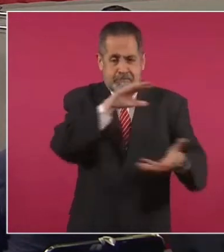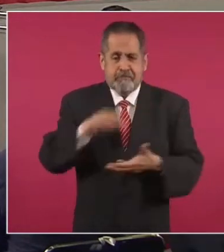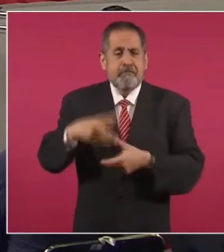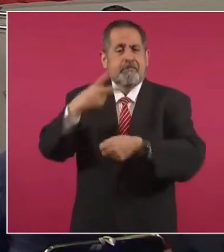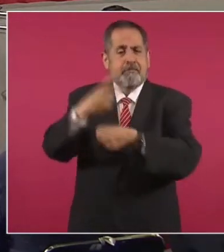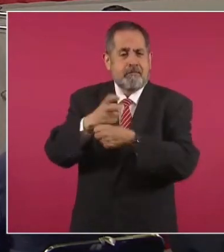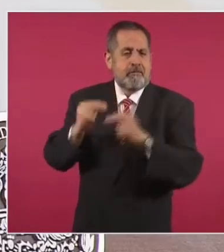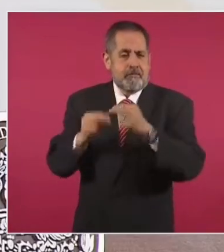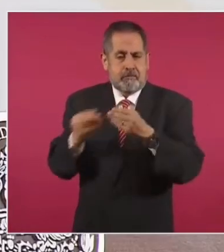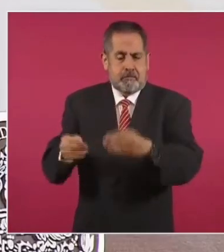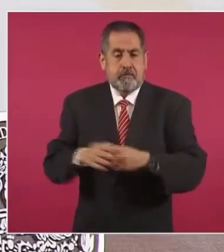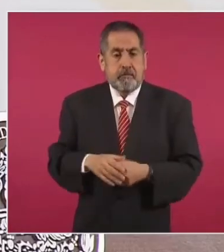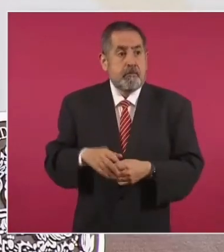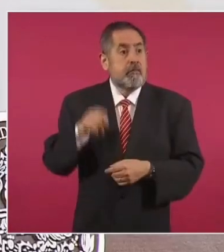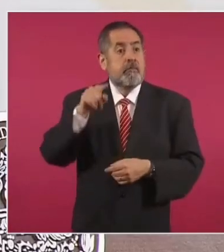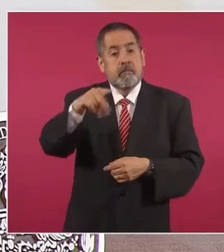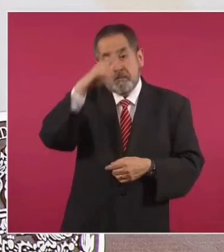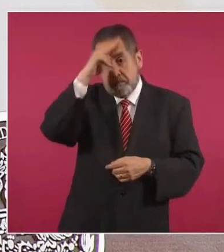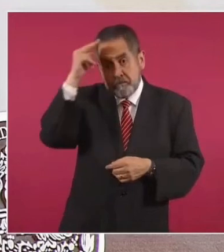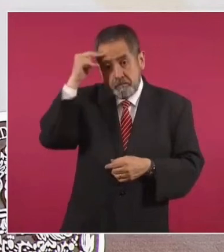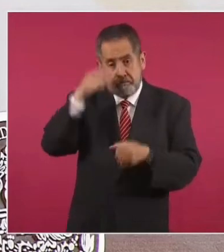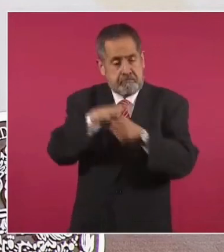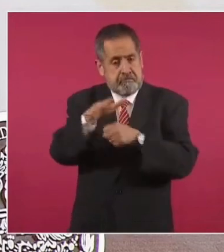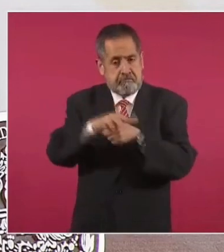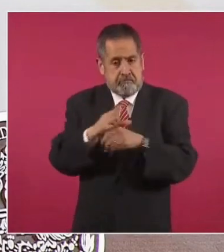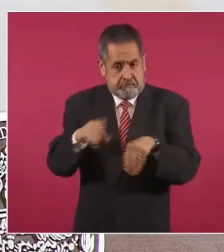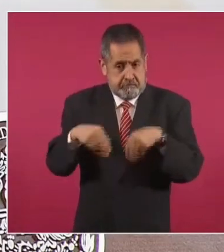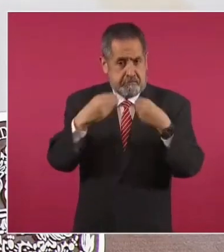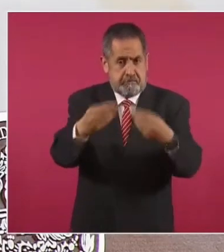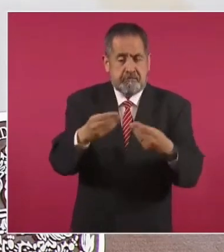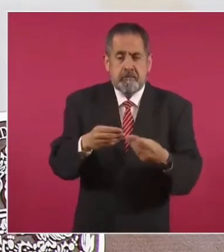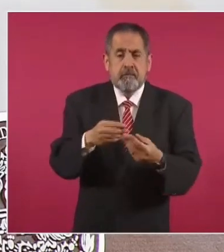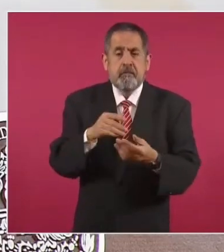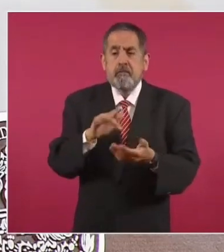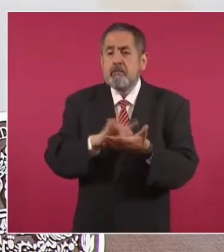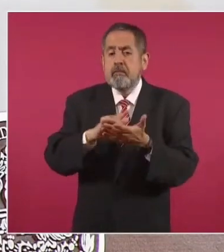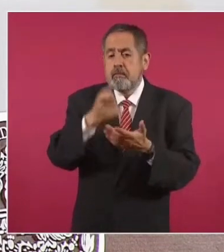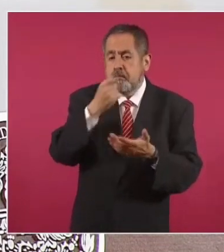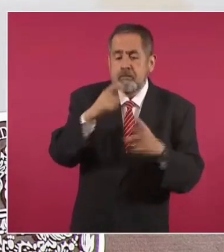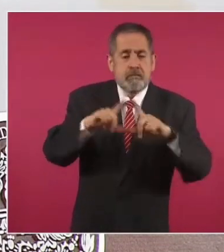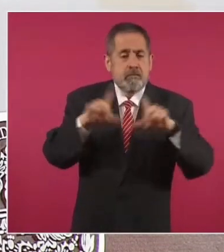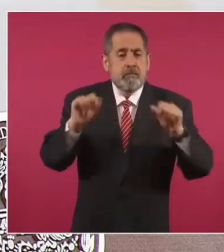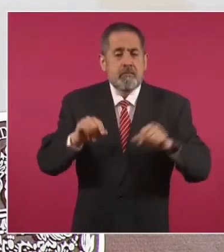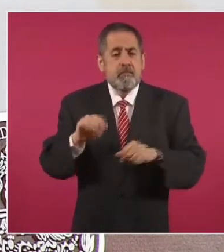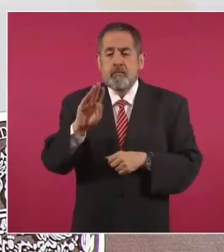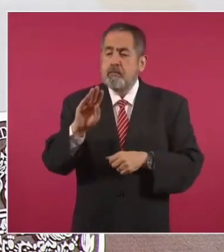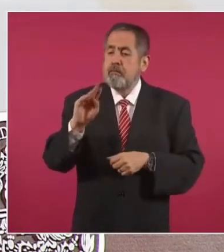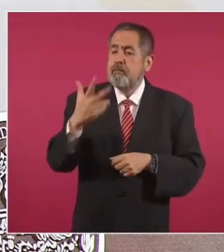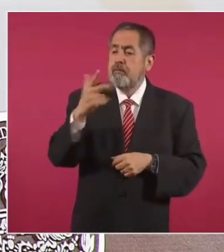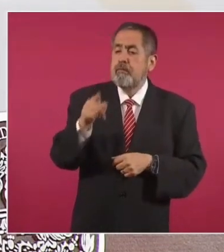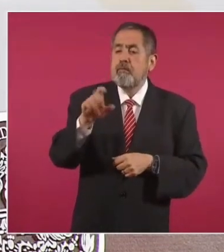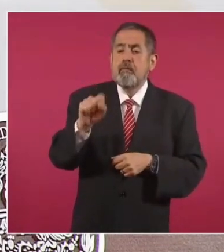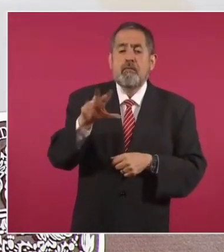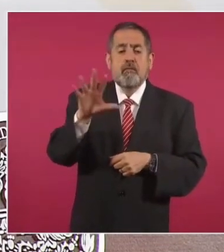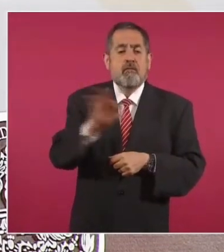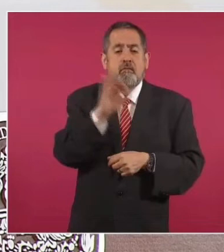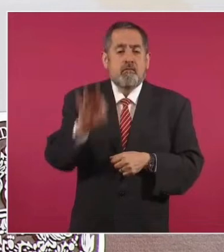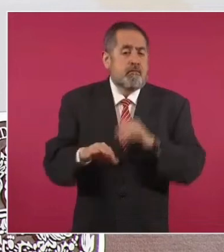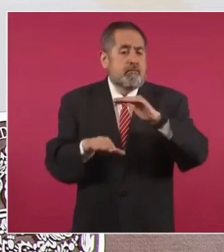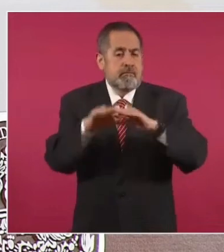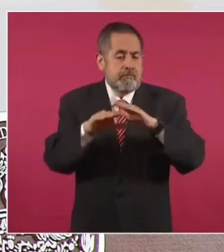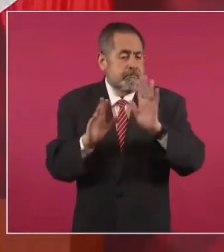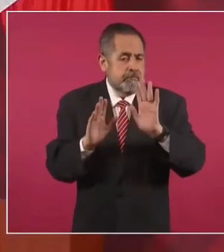el abasto en Nayarit reportamos un surtimiento de recetas del 98,65%, es